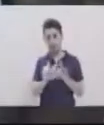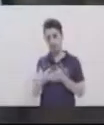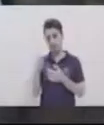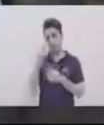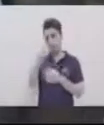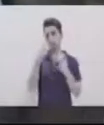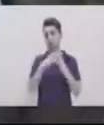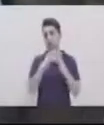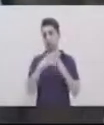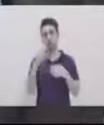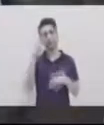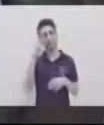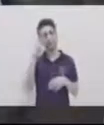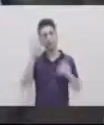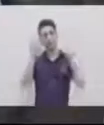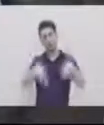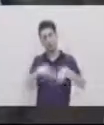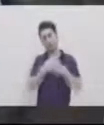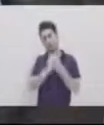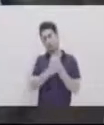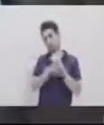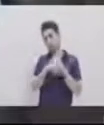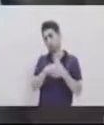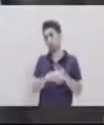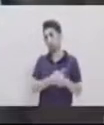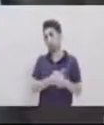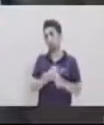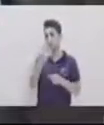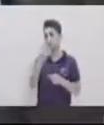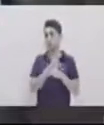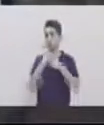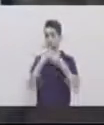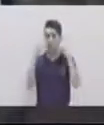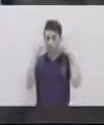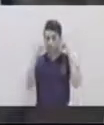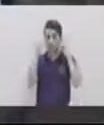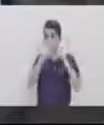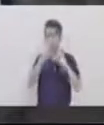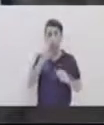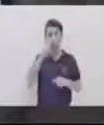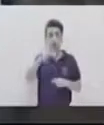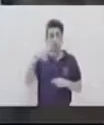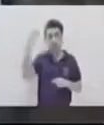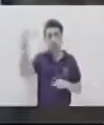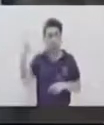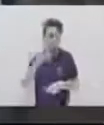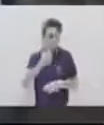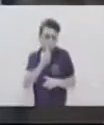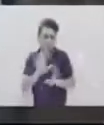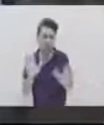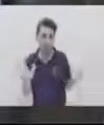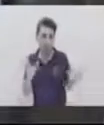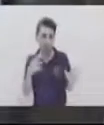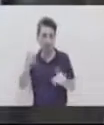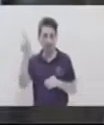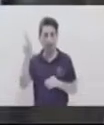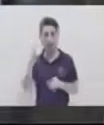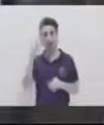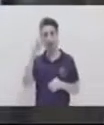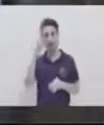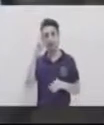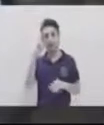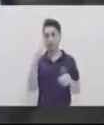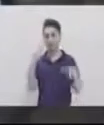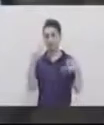higiene ustedes en casa. Recuerden lavarse las manos constantemente, utilicen su mascarilla y si no tienen necesidad de salir de casa, no lo hagan, por favor.